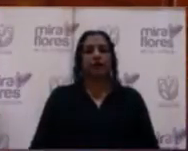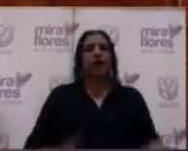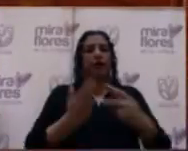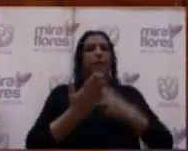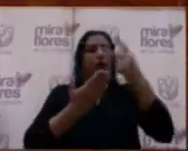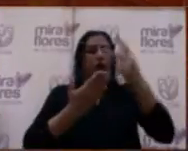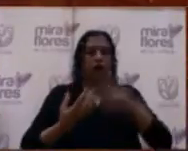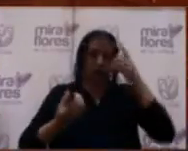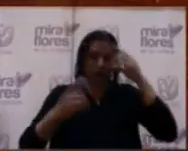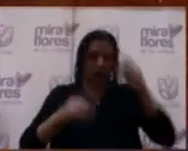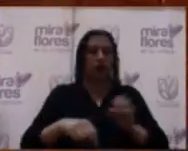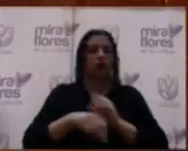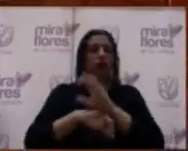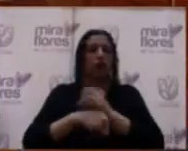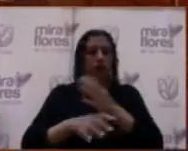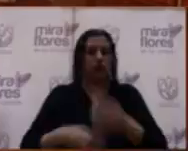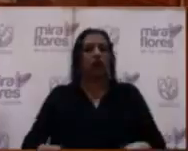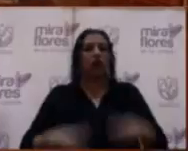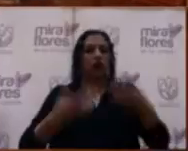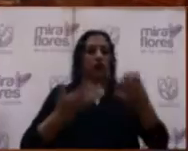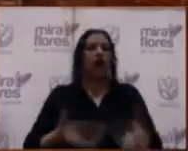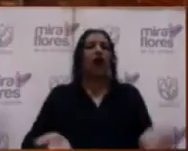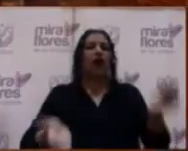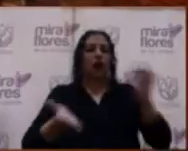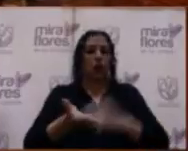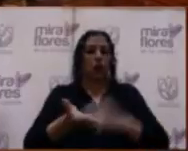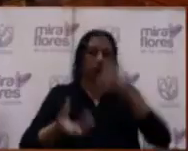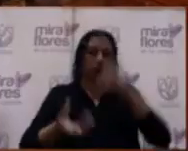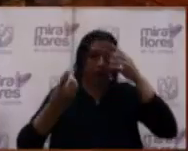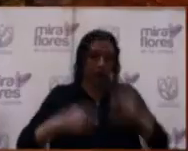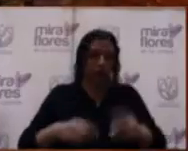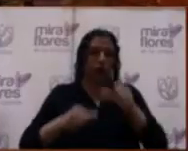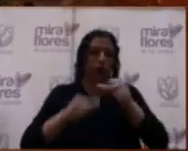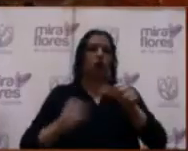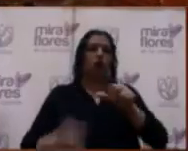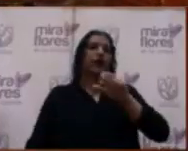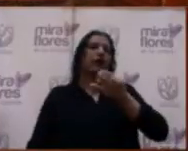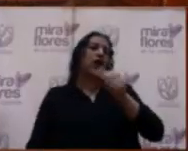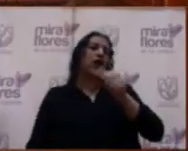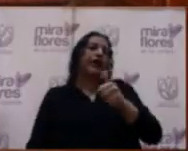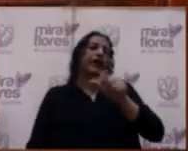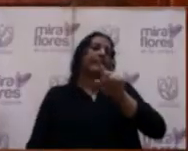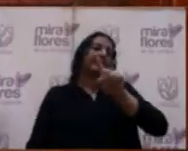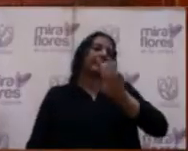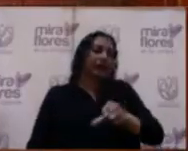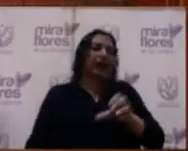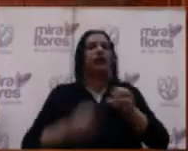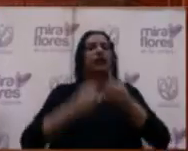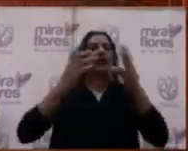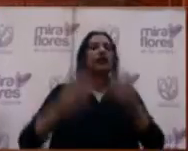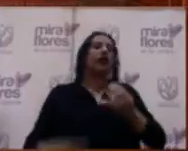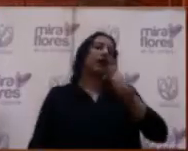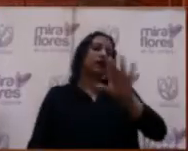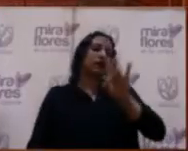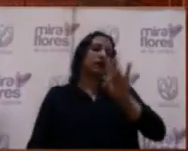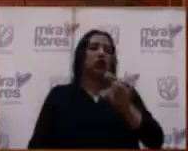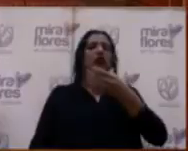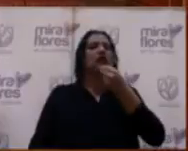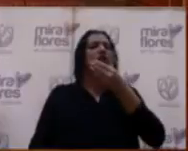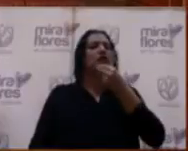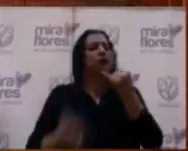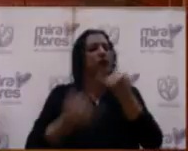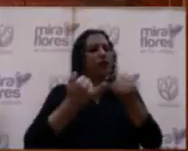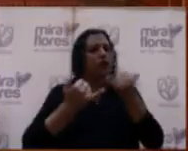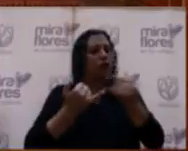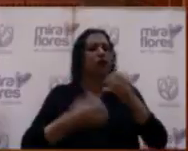Proyecto de acuerdo de consejo que ratifica el acuerdo de consejo número 100-2015 de fecha 18 de diciembre del mismo año,